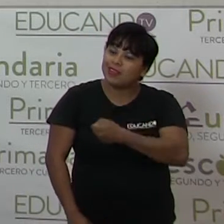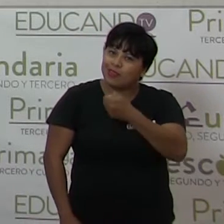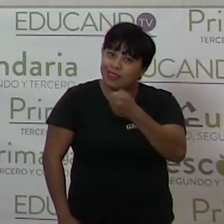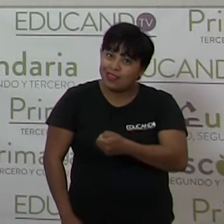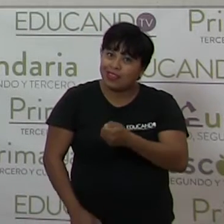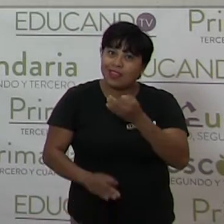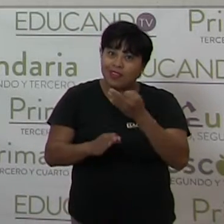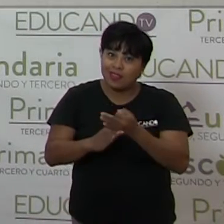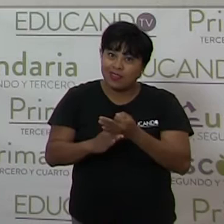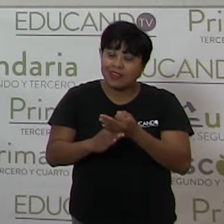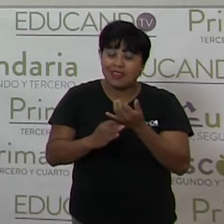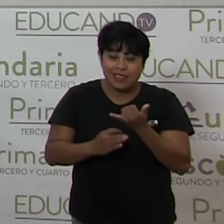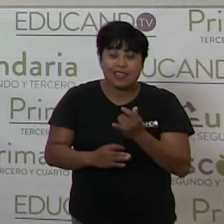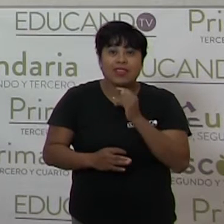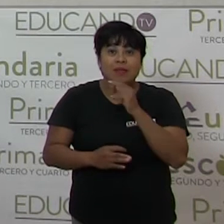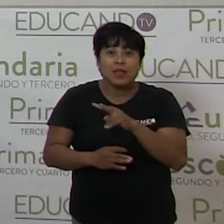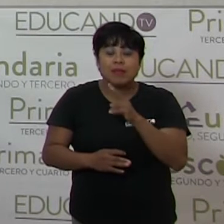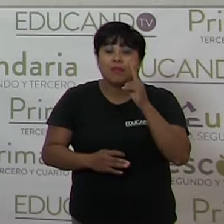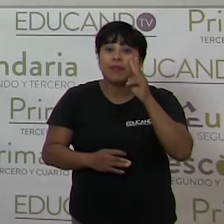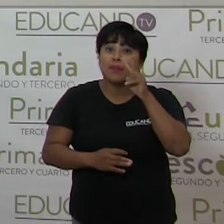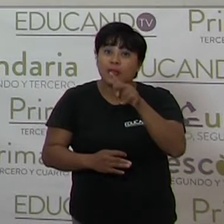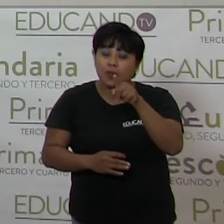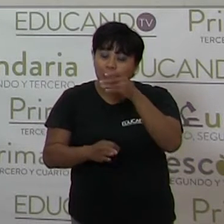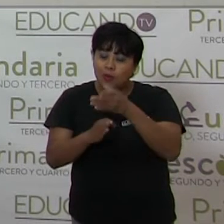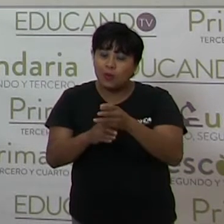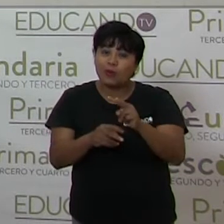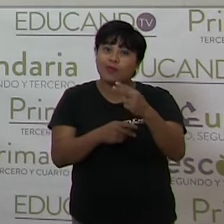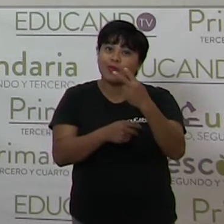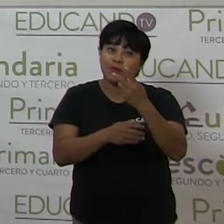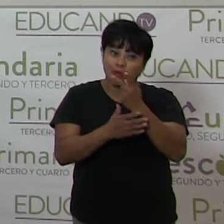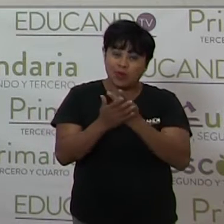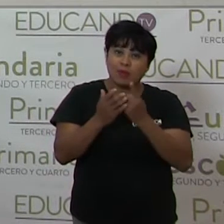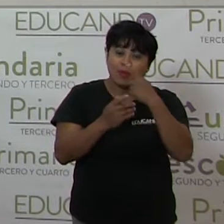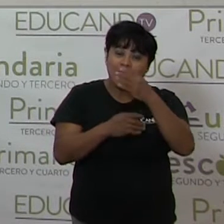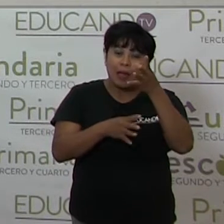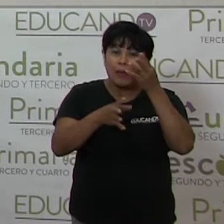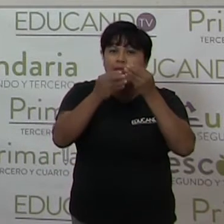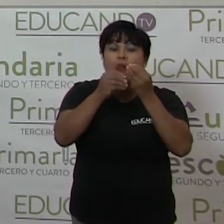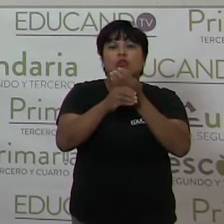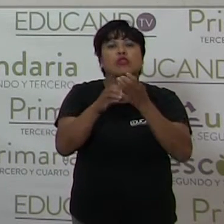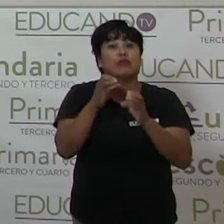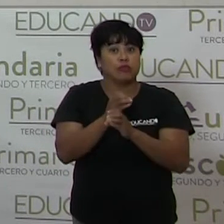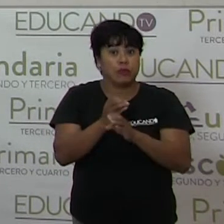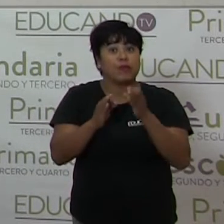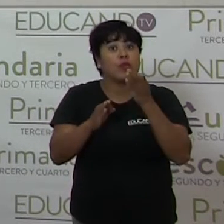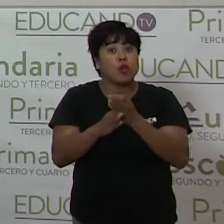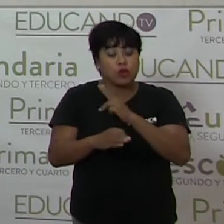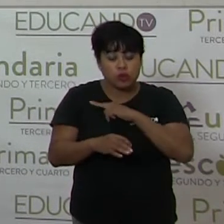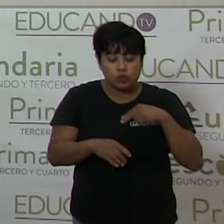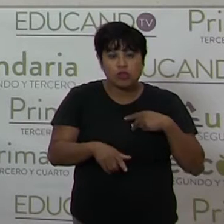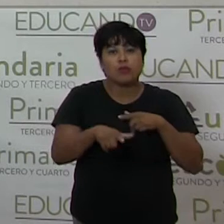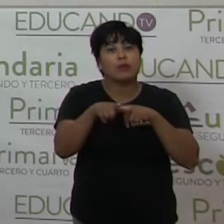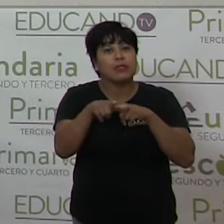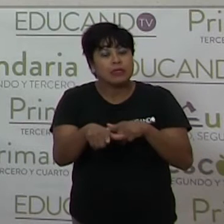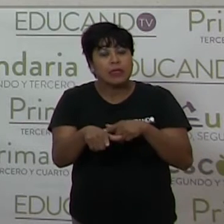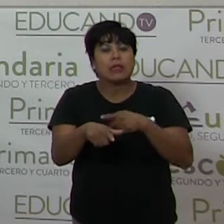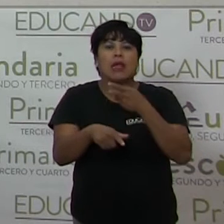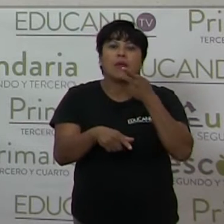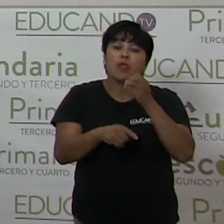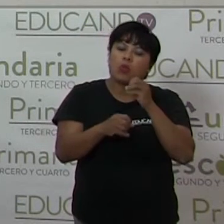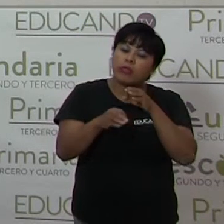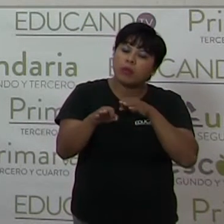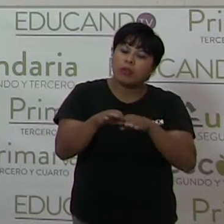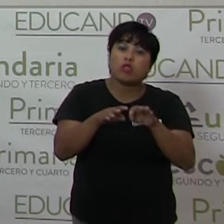saludarte y aún más que estés viendo el programa para aprender muchas cosas el día de hoy vamos a seguir hablando